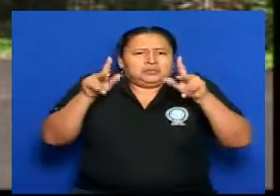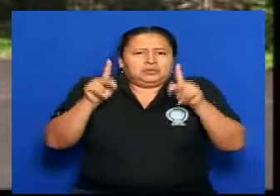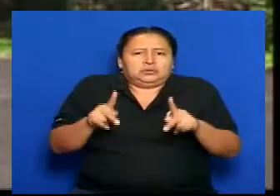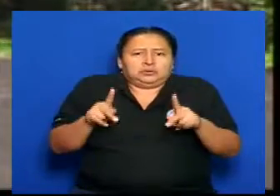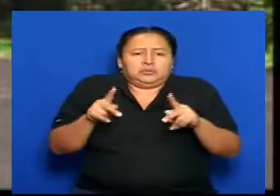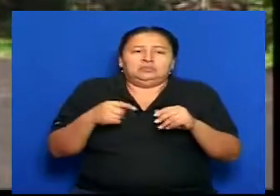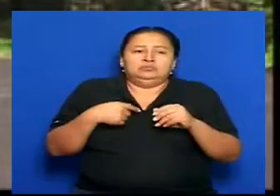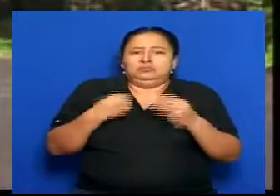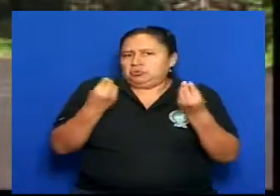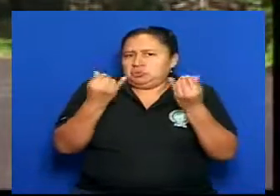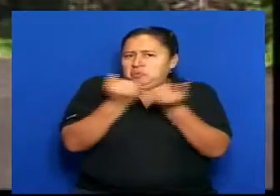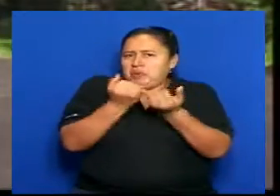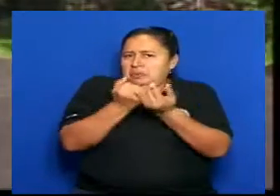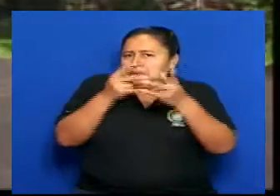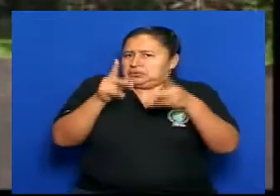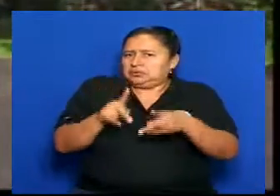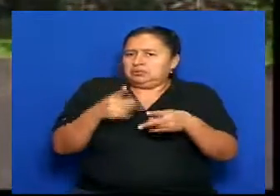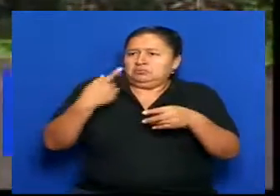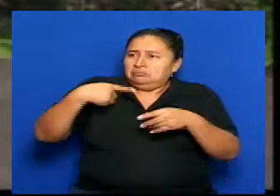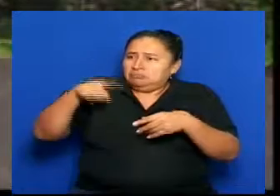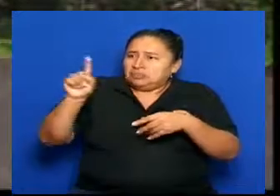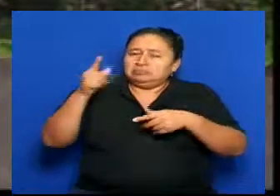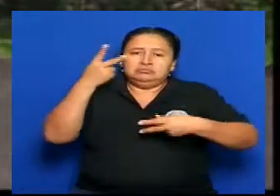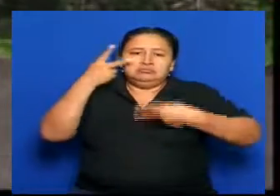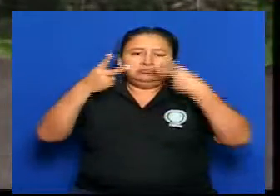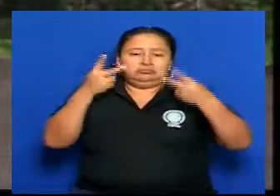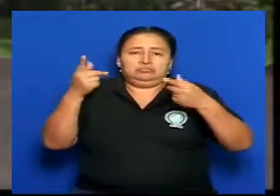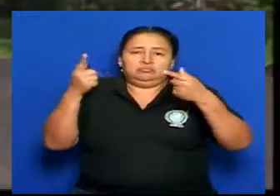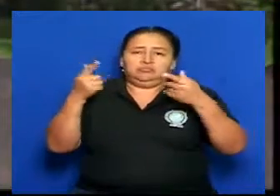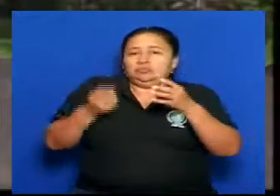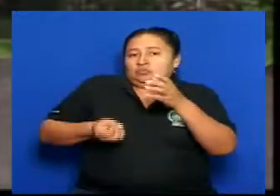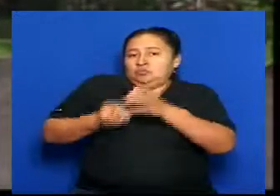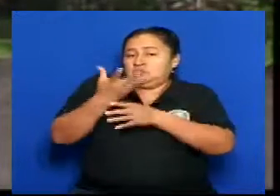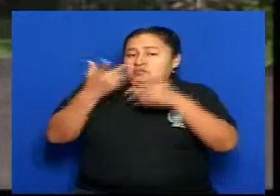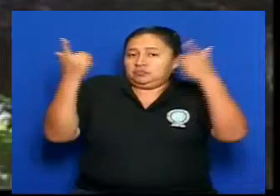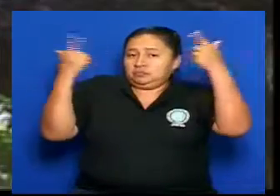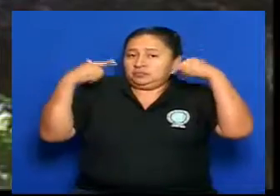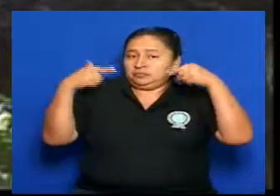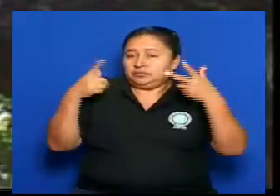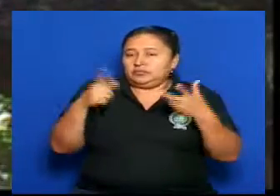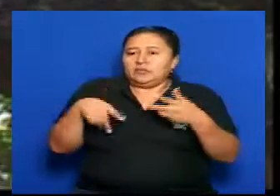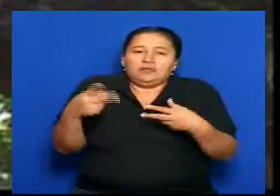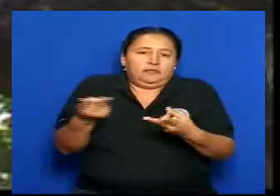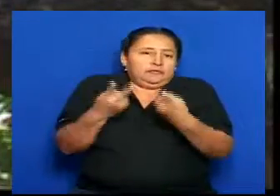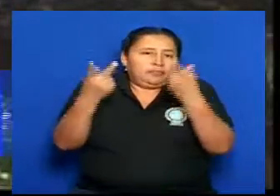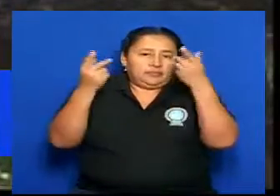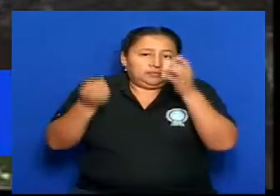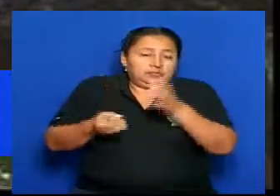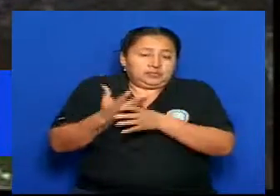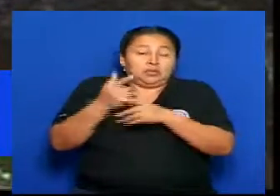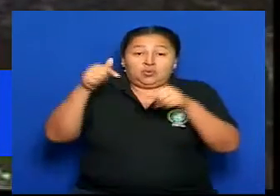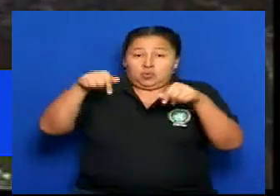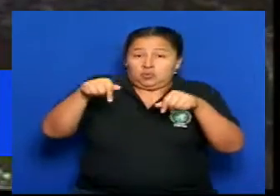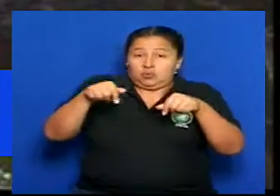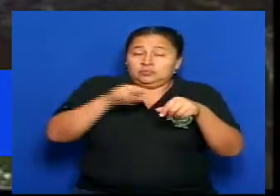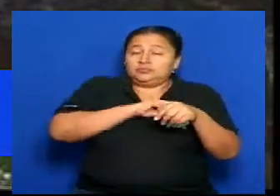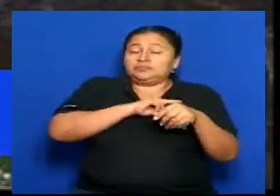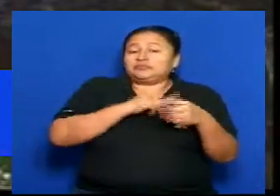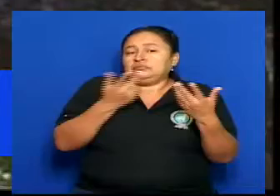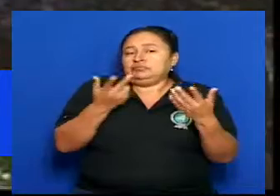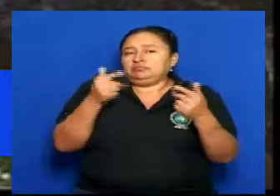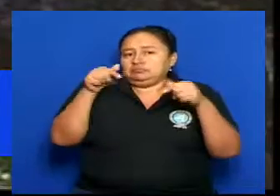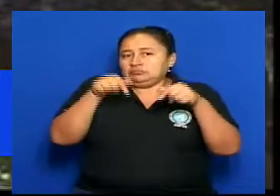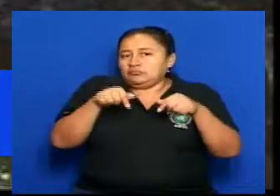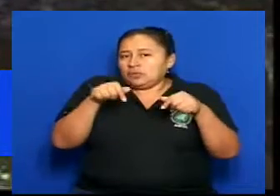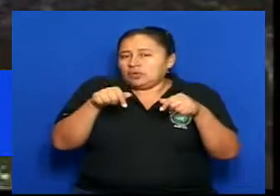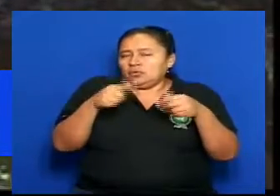van al volcán más allá que un centro y que un volcán activo hoy en día el coyote